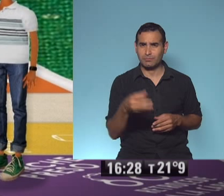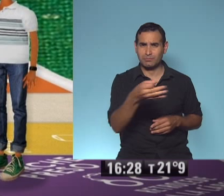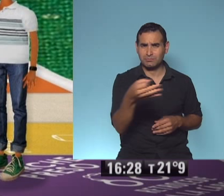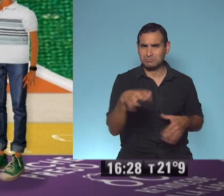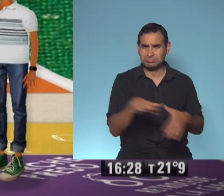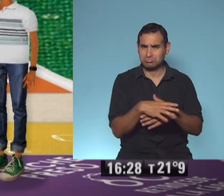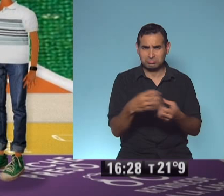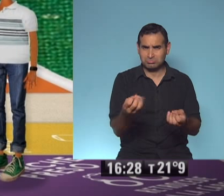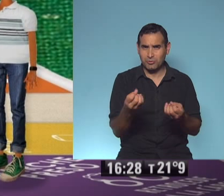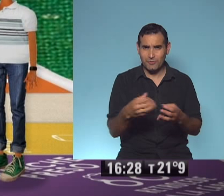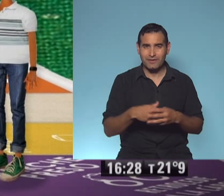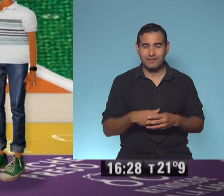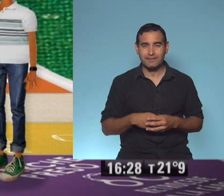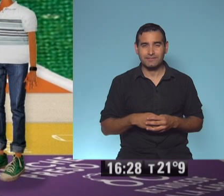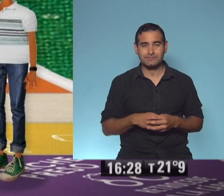¡Perfecto!